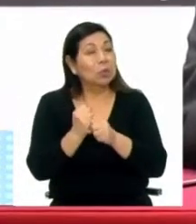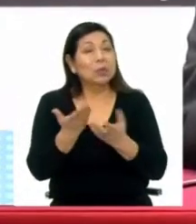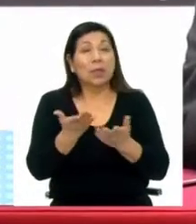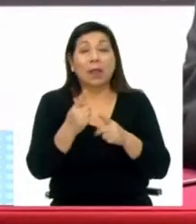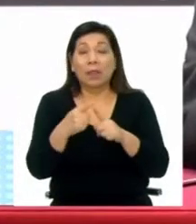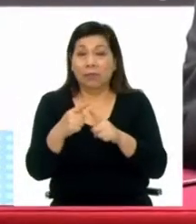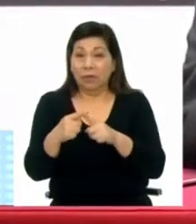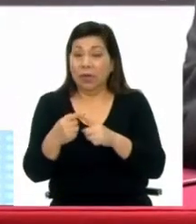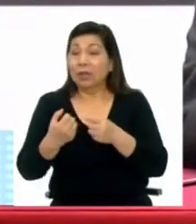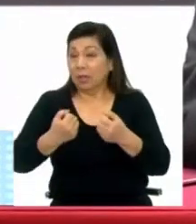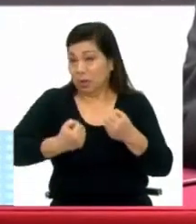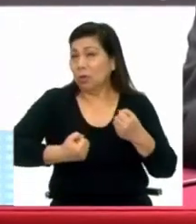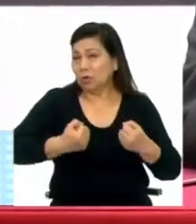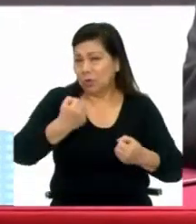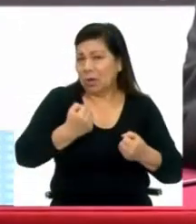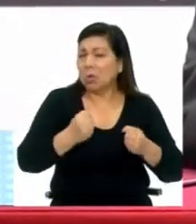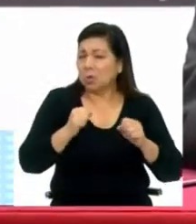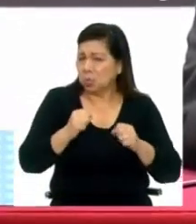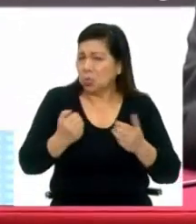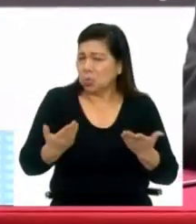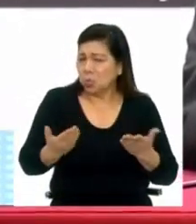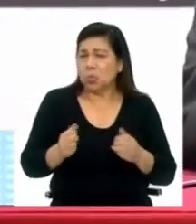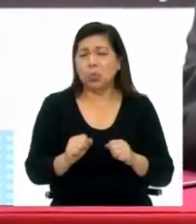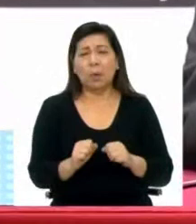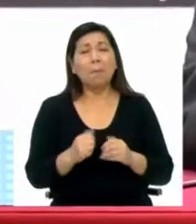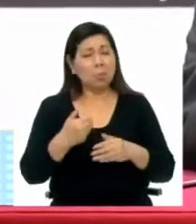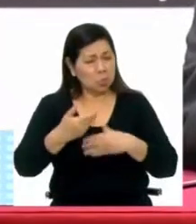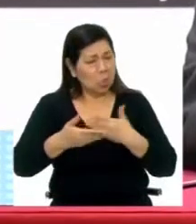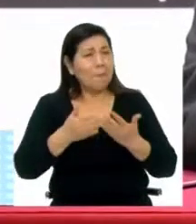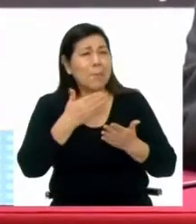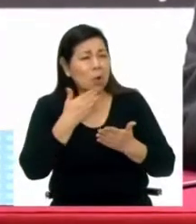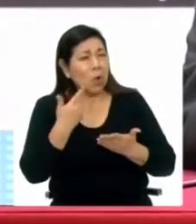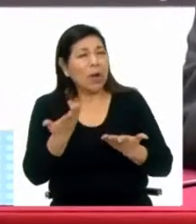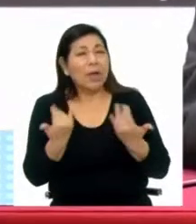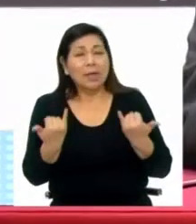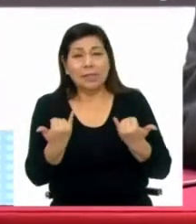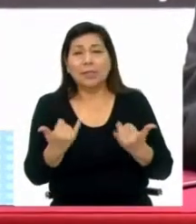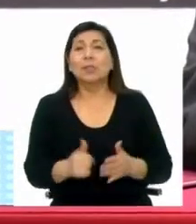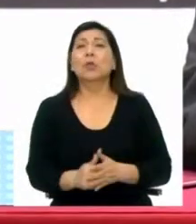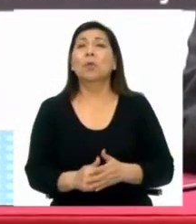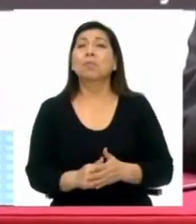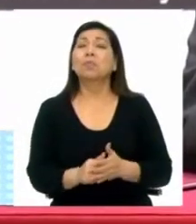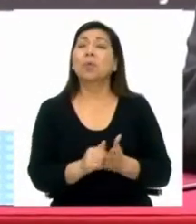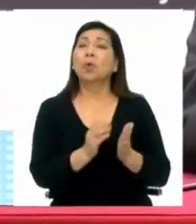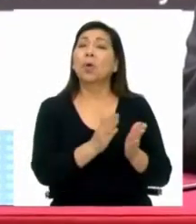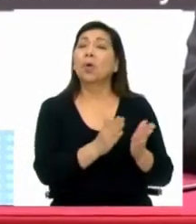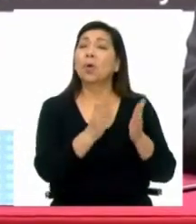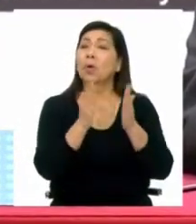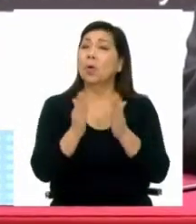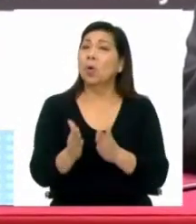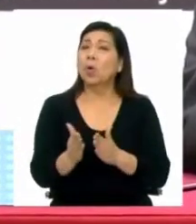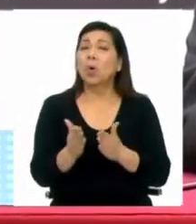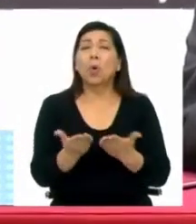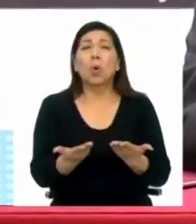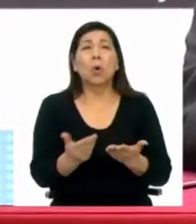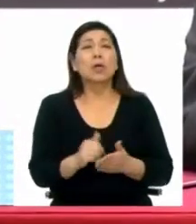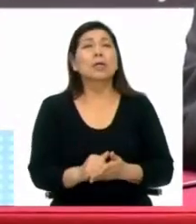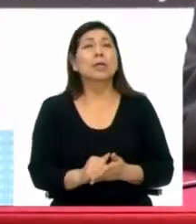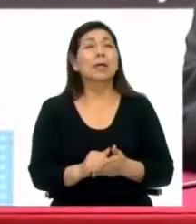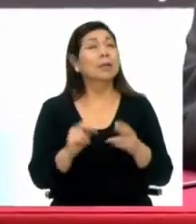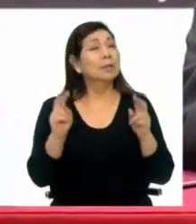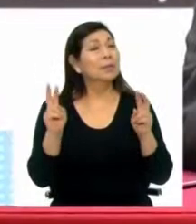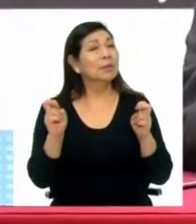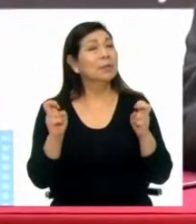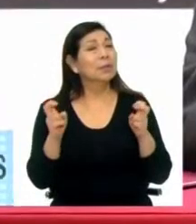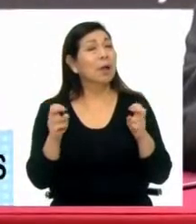las instituciones de transporte, pues eso se hará, ¿no? Esa es la intención. Y luego, respecto al